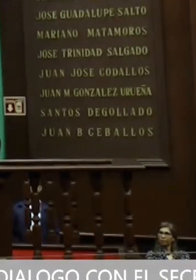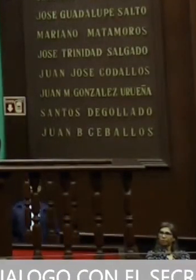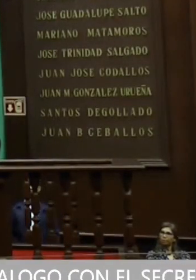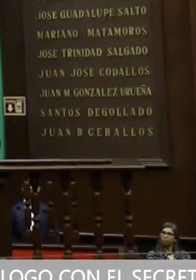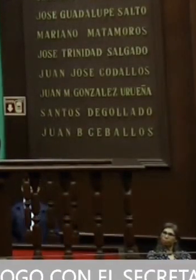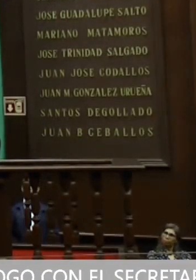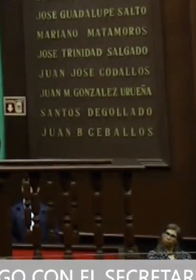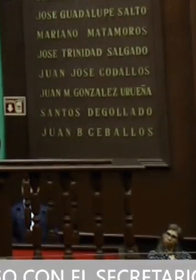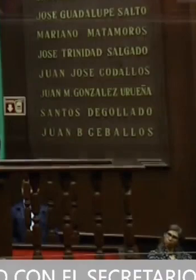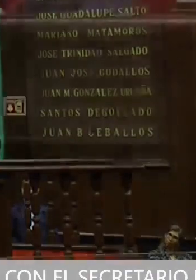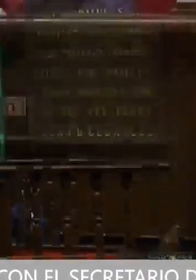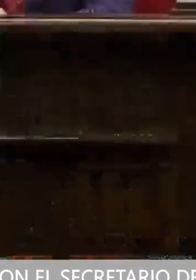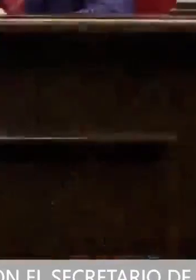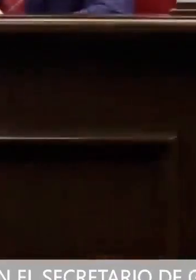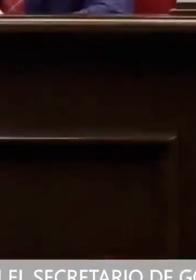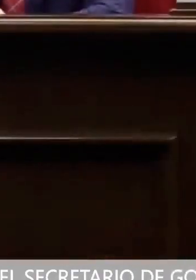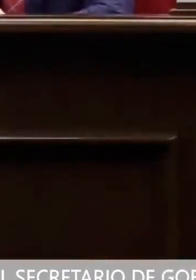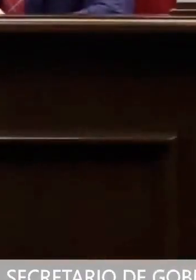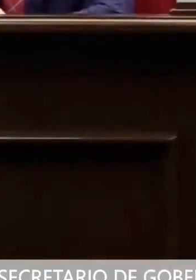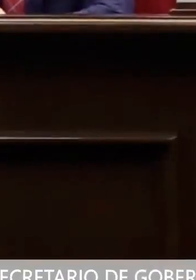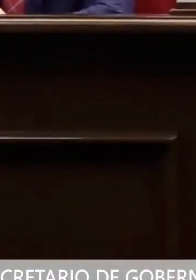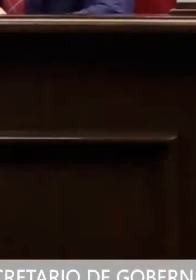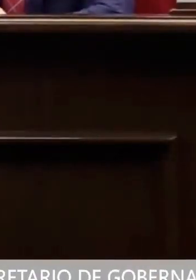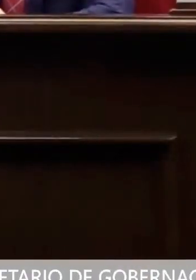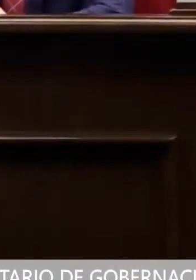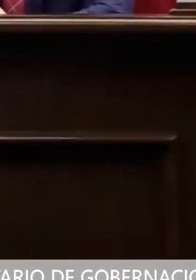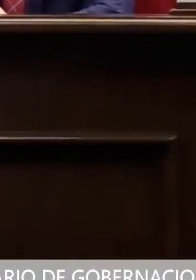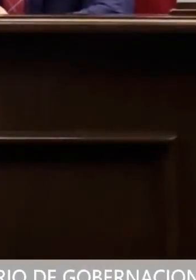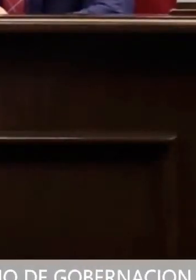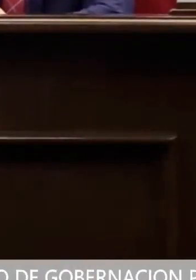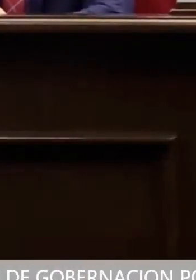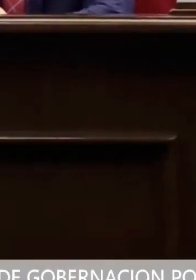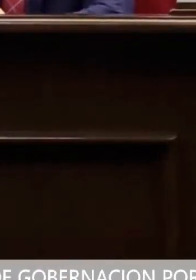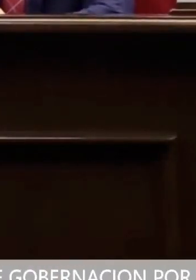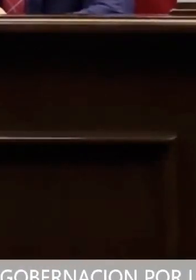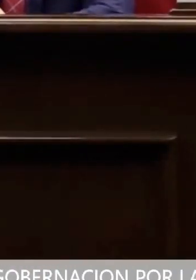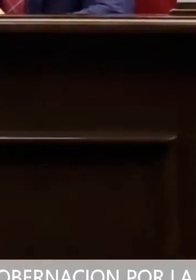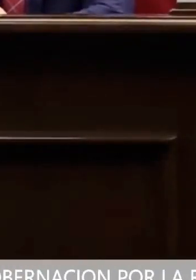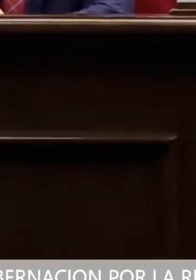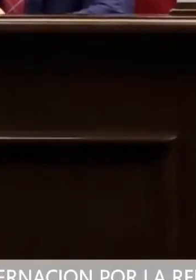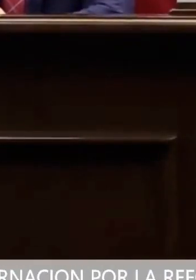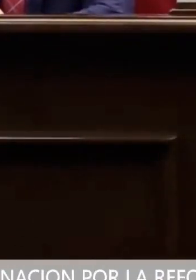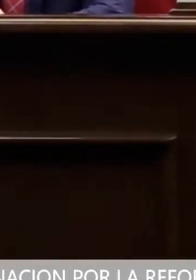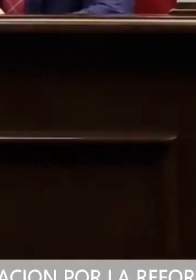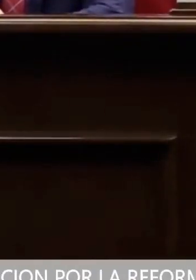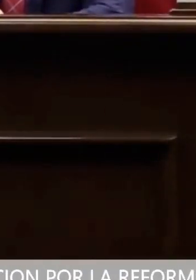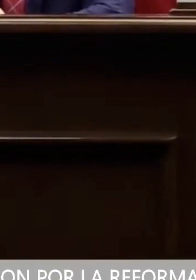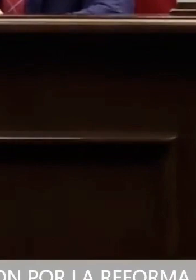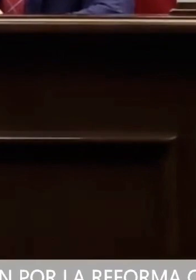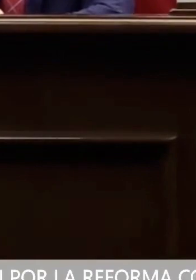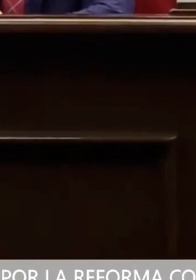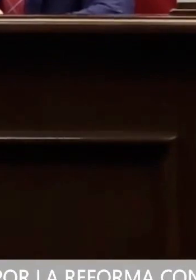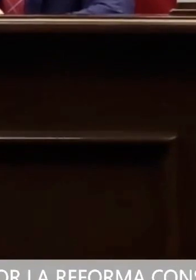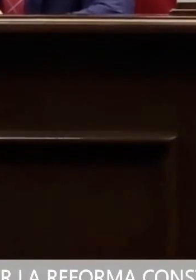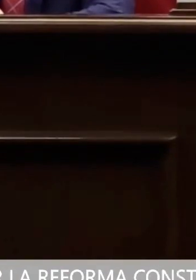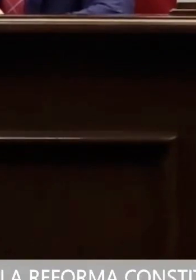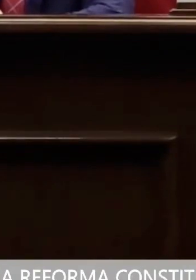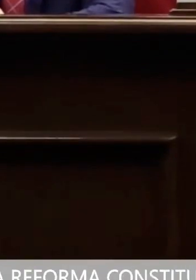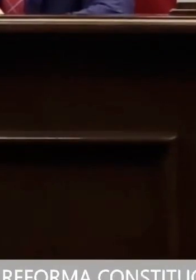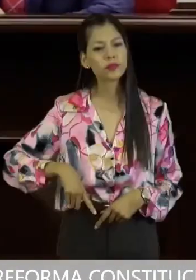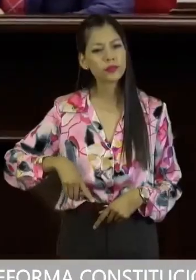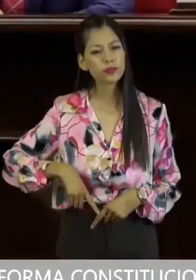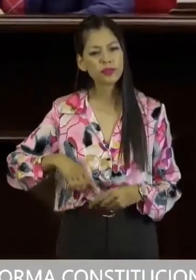Miren que yo fui gobernador y un día me preguntó, ¿y qué es lo que más anhelabas de ser gobernador? Le dije, mire,